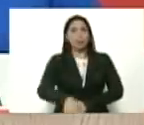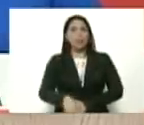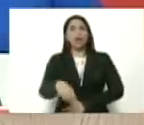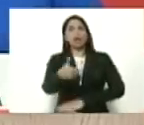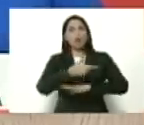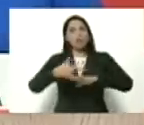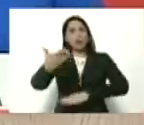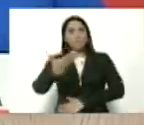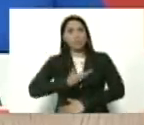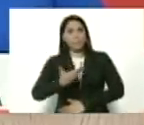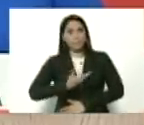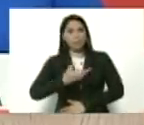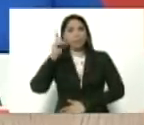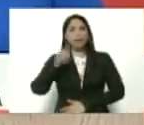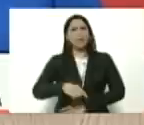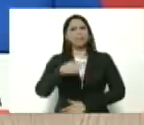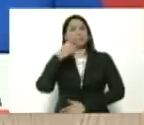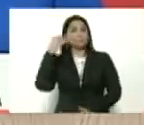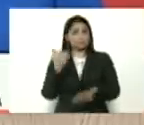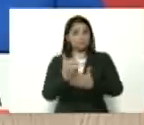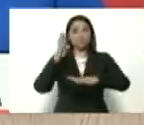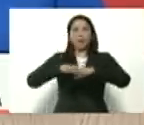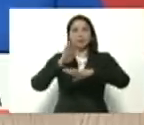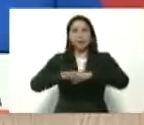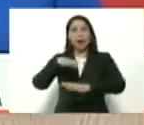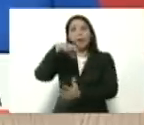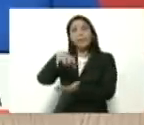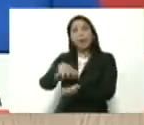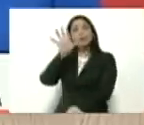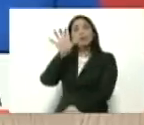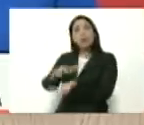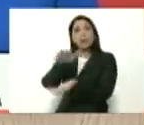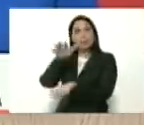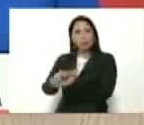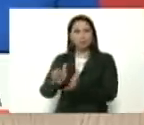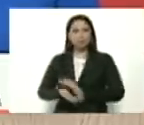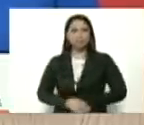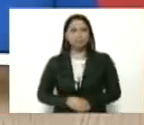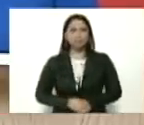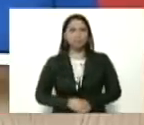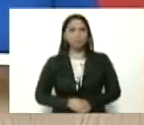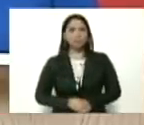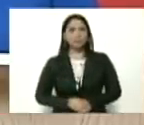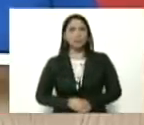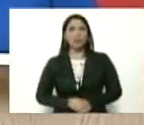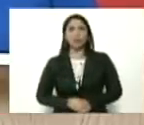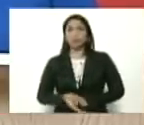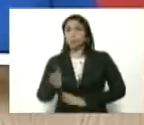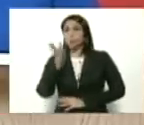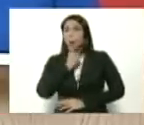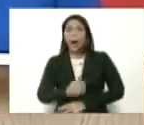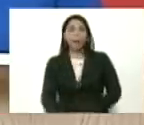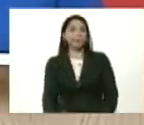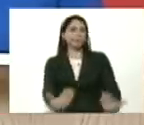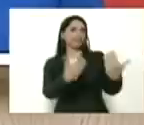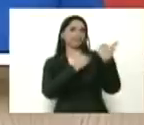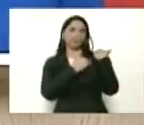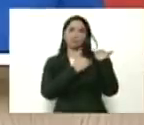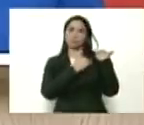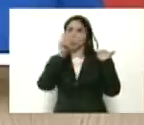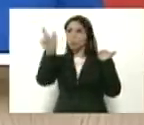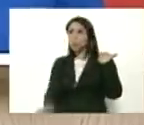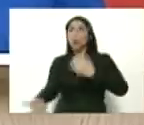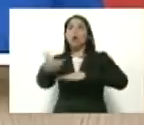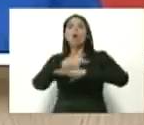locales. Fíjense lo que ha ocurrido con el Estado Nueva Esparta. Una actuación irresponsable del